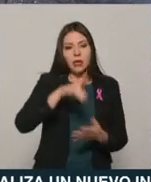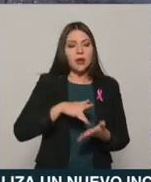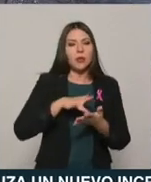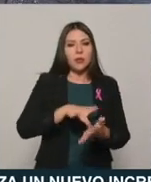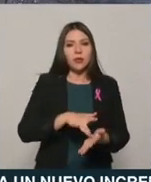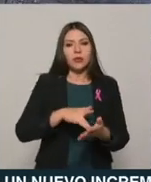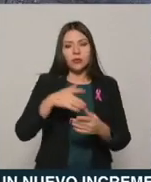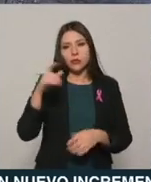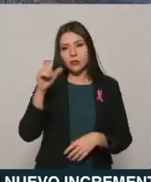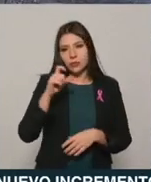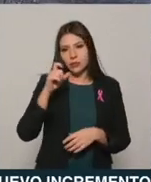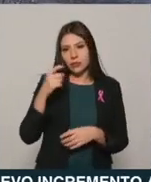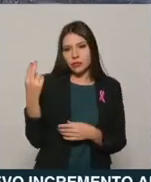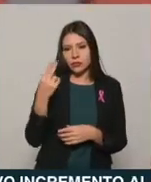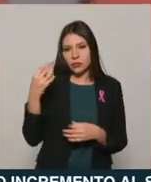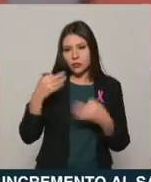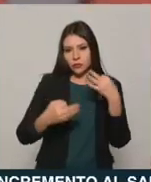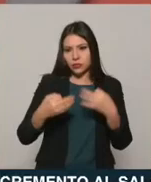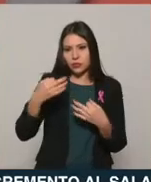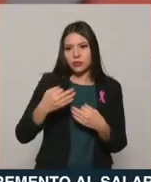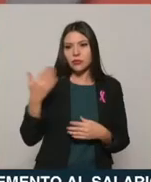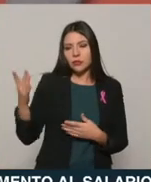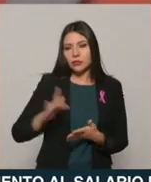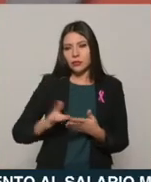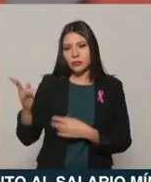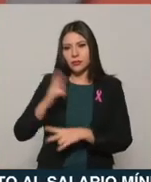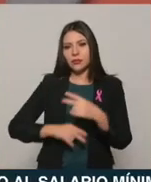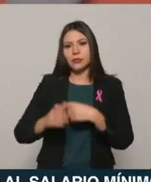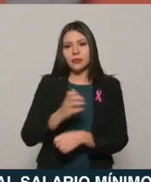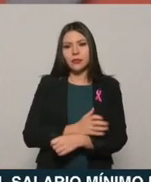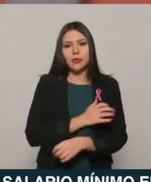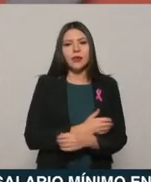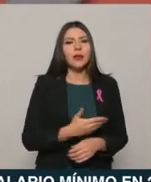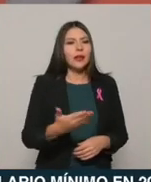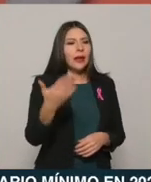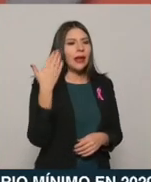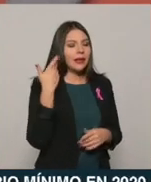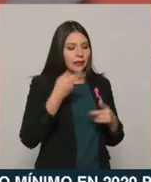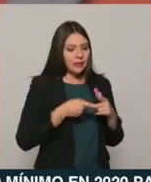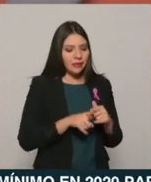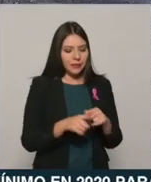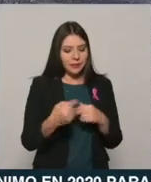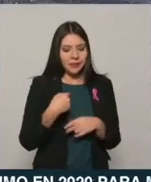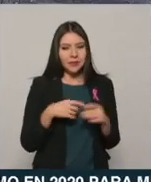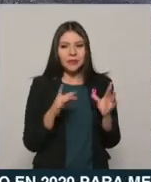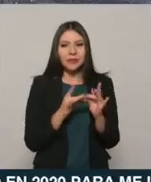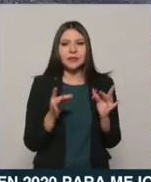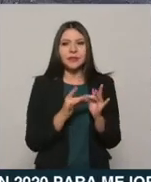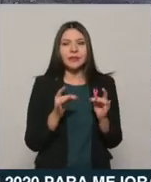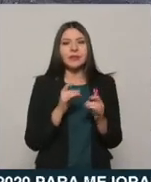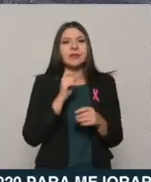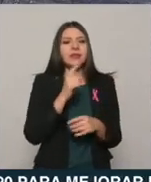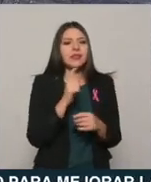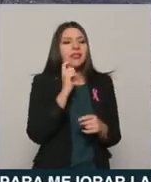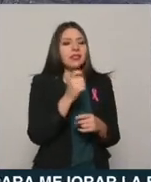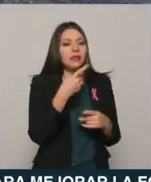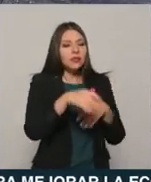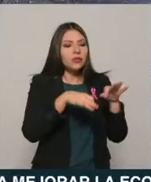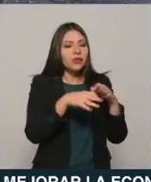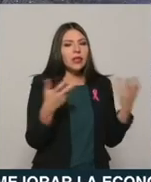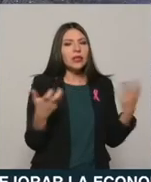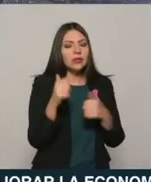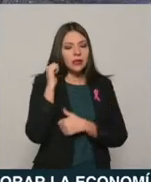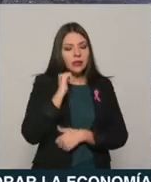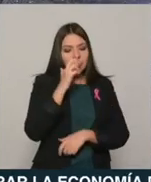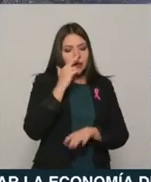judicial. Nuevamente, doctora, muchísimas gracias por acompañarnos. Nos decía al inicio del espacio, de manera breve, cuáles son los trabajos que hace la